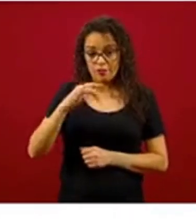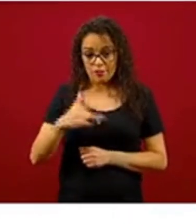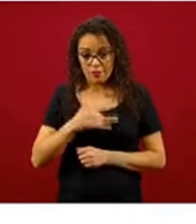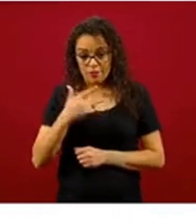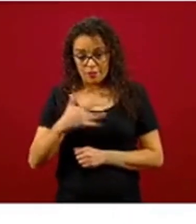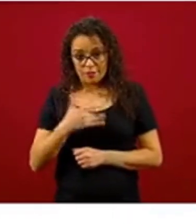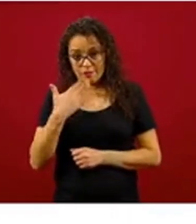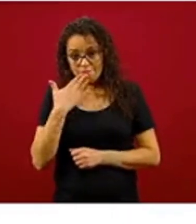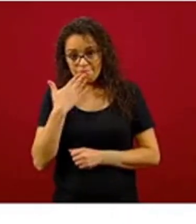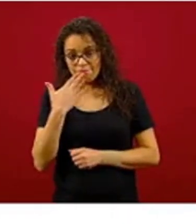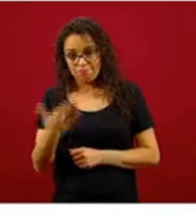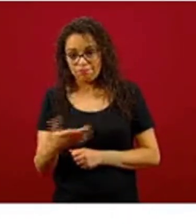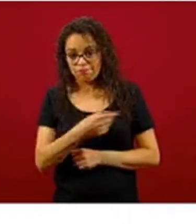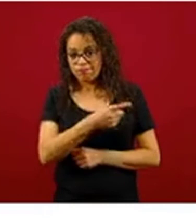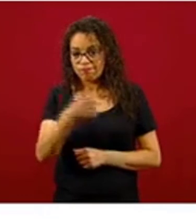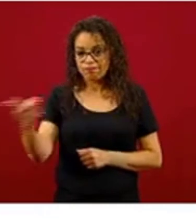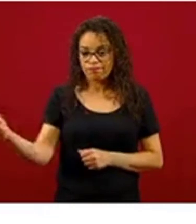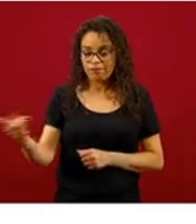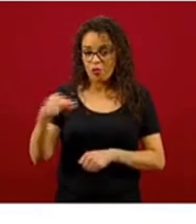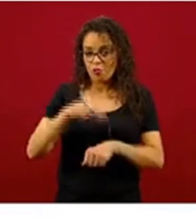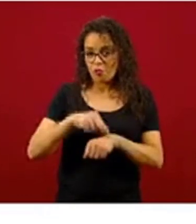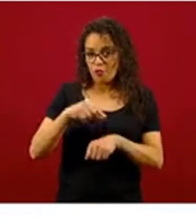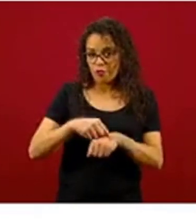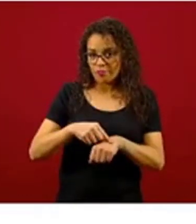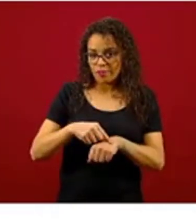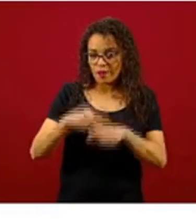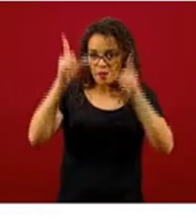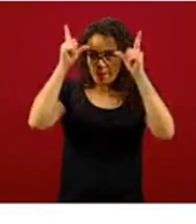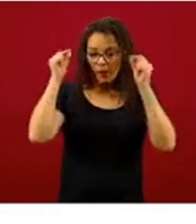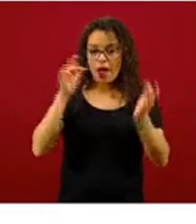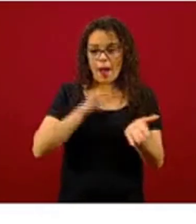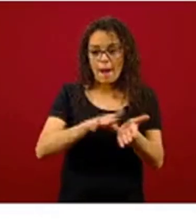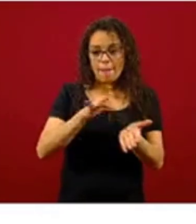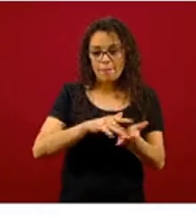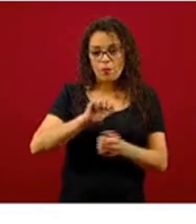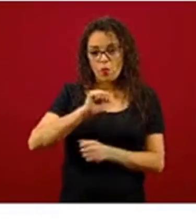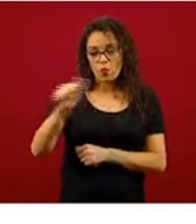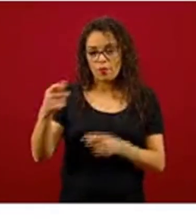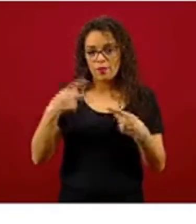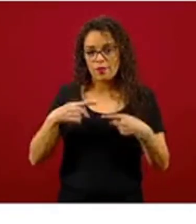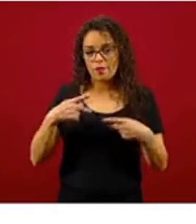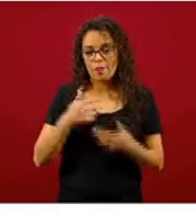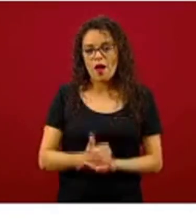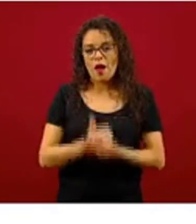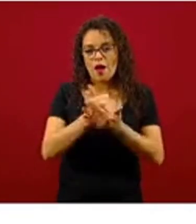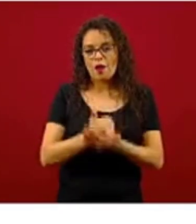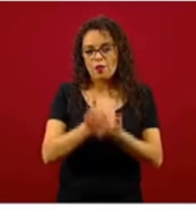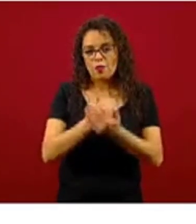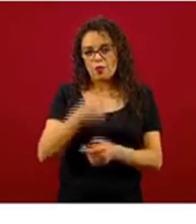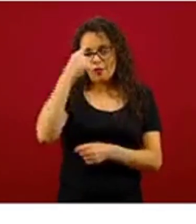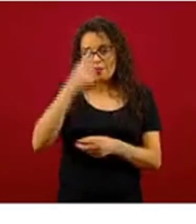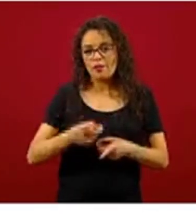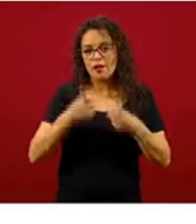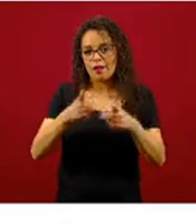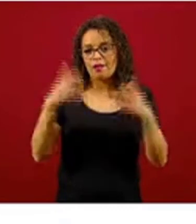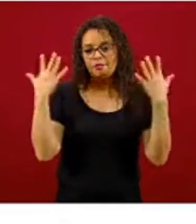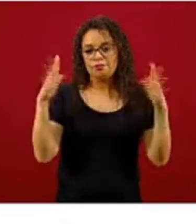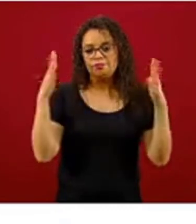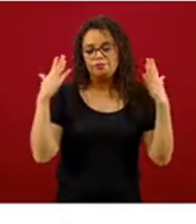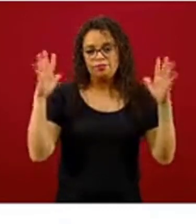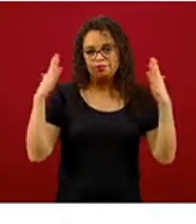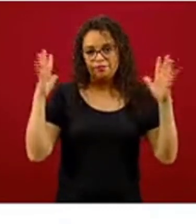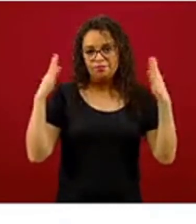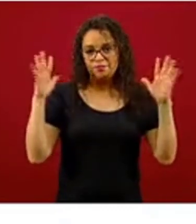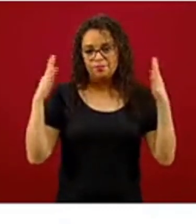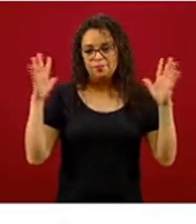que están apoyando a otras personas, pues que les regalen un caluroso aplauso. Yo desde aquí, desde la Academia de Pilotos,